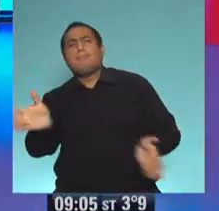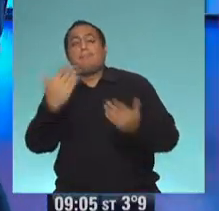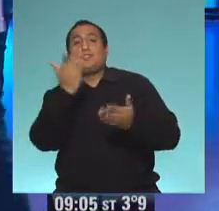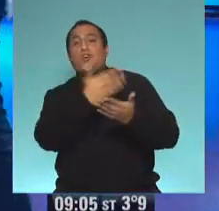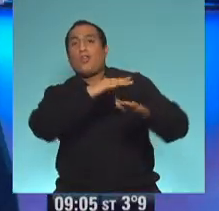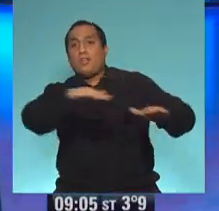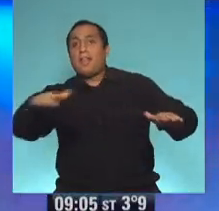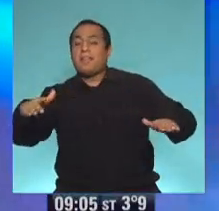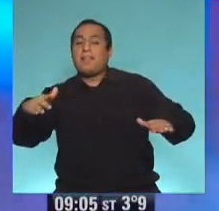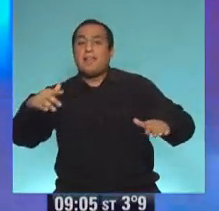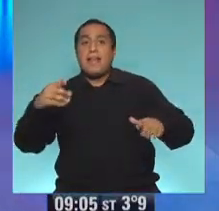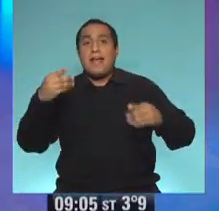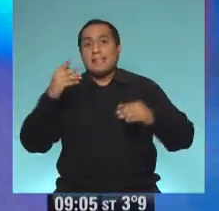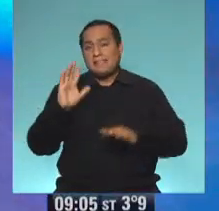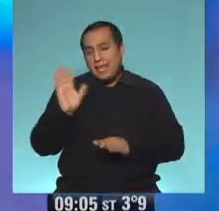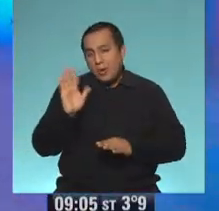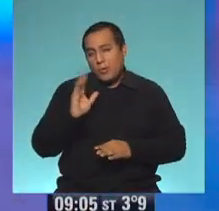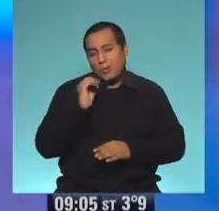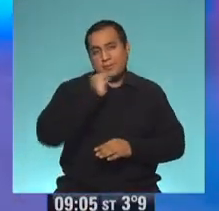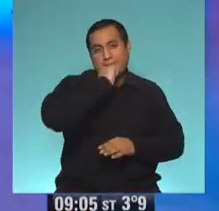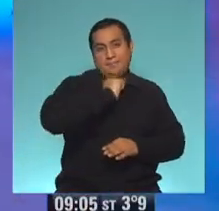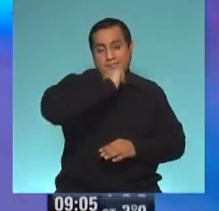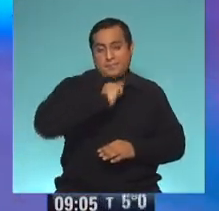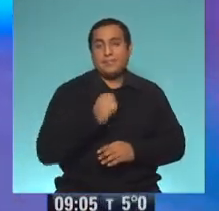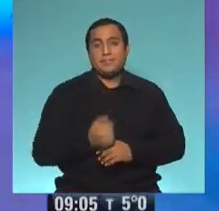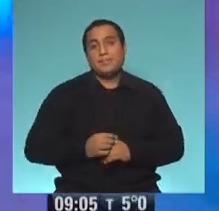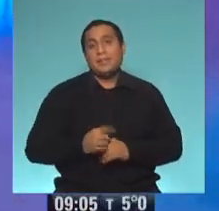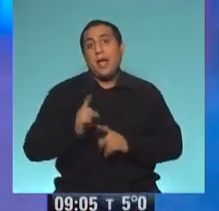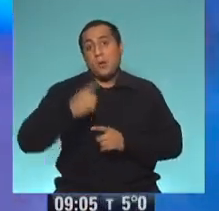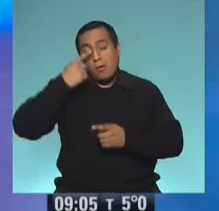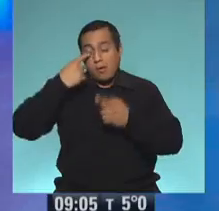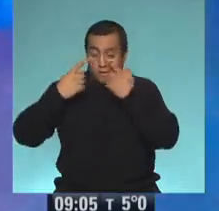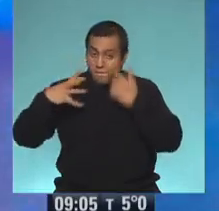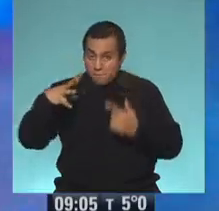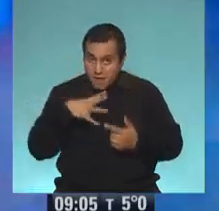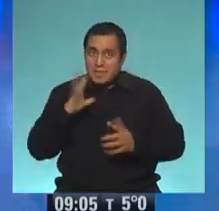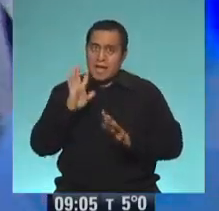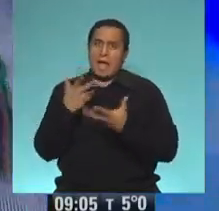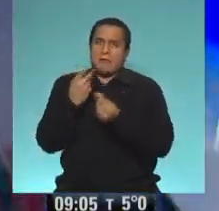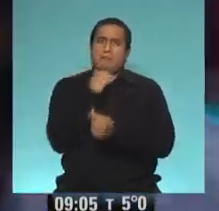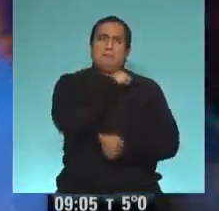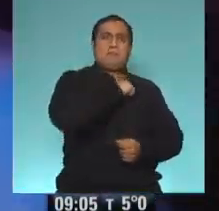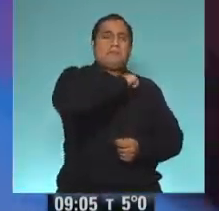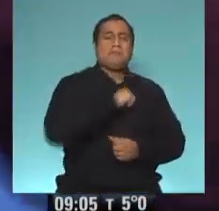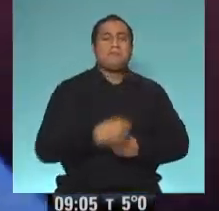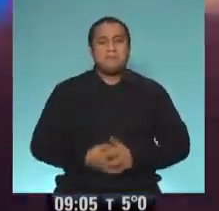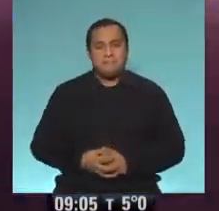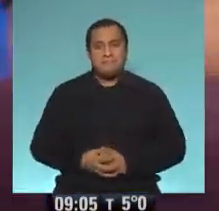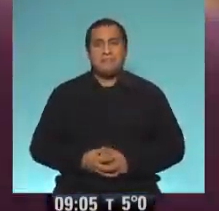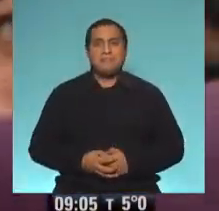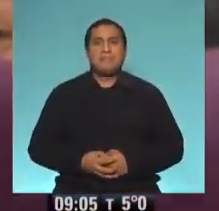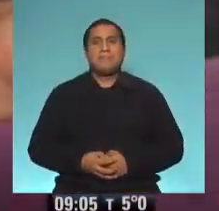clase. ¿Hacemos saludos? ¿Les terminamos a sacar la gaña? Y si faltó alguno, le sacamos la gaña. Claro que sí. Ahí está.